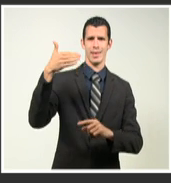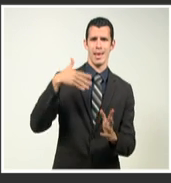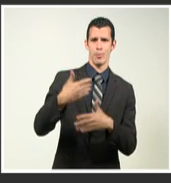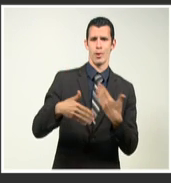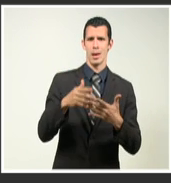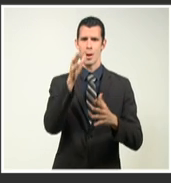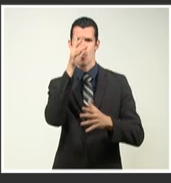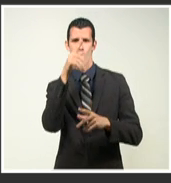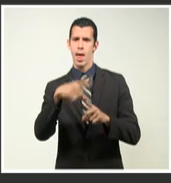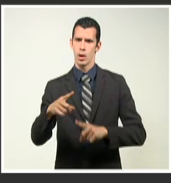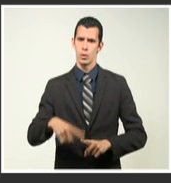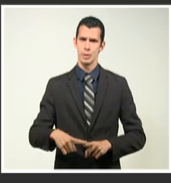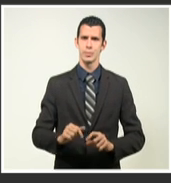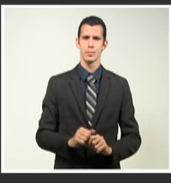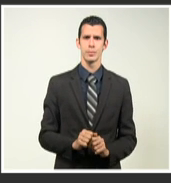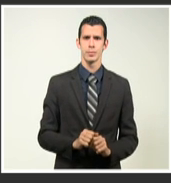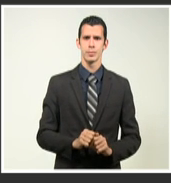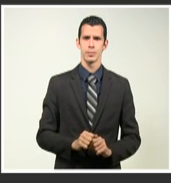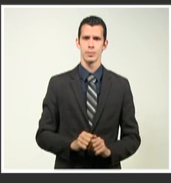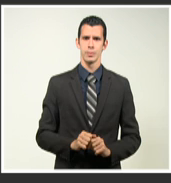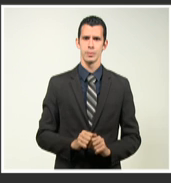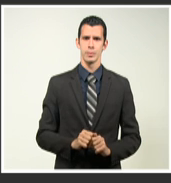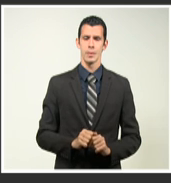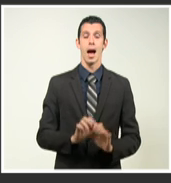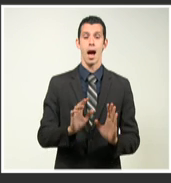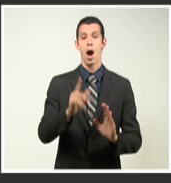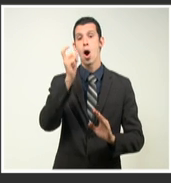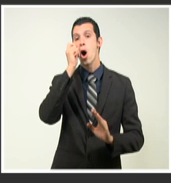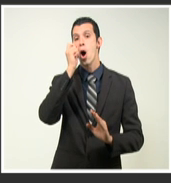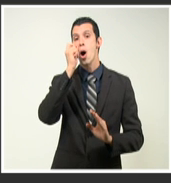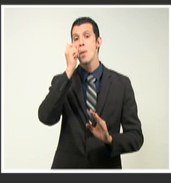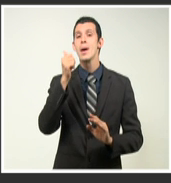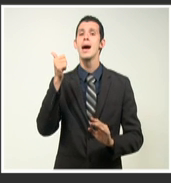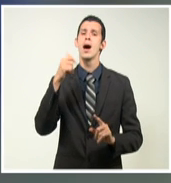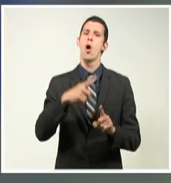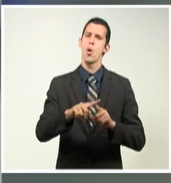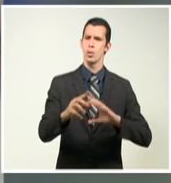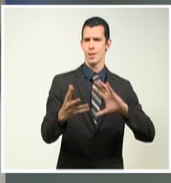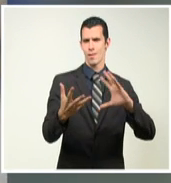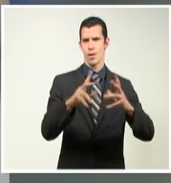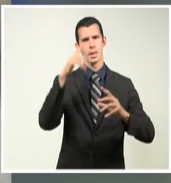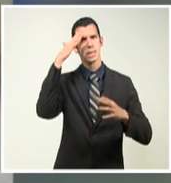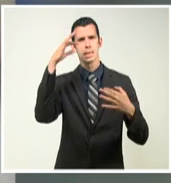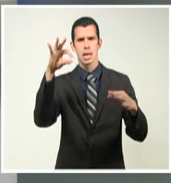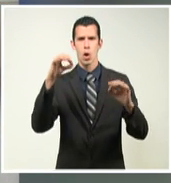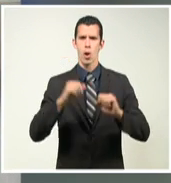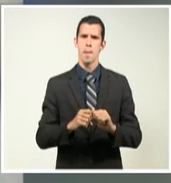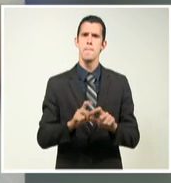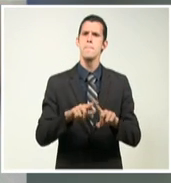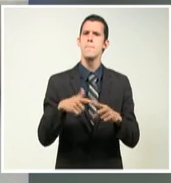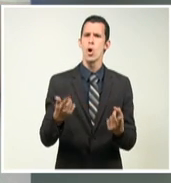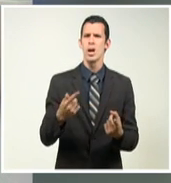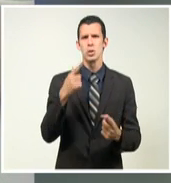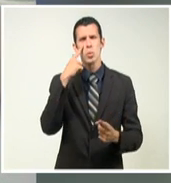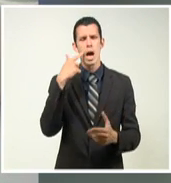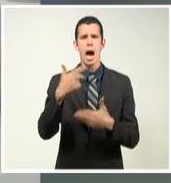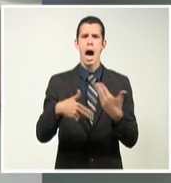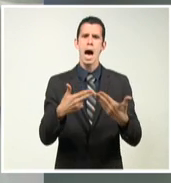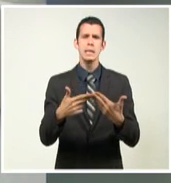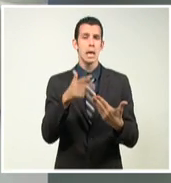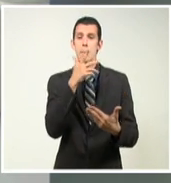la revolución, a sus símbolos patrios, lindando, coqueteando una y otra vez con la ilegalidad. Es un